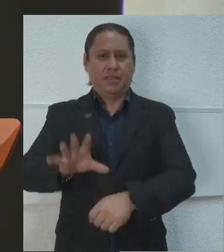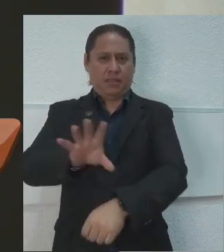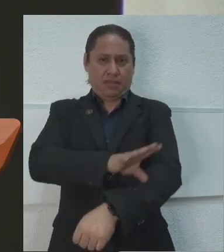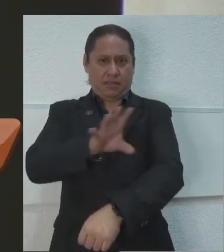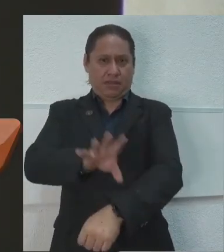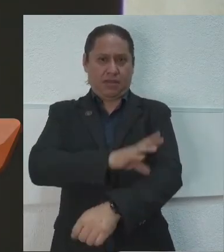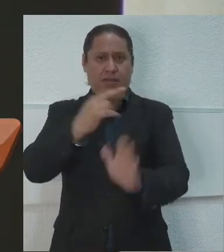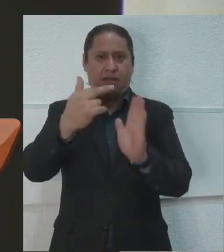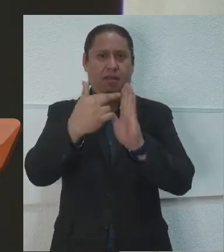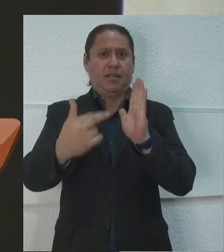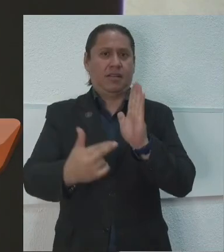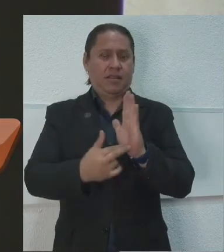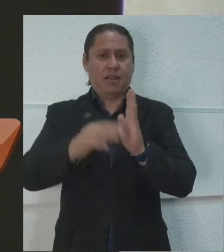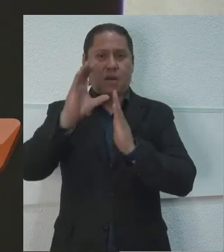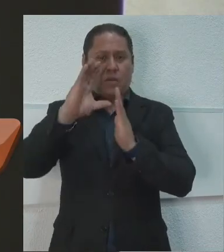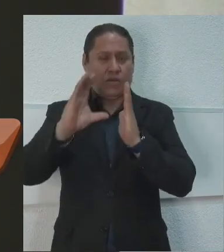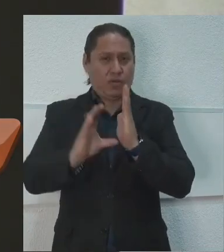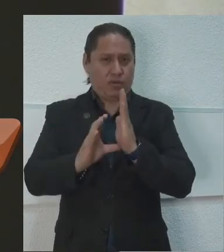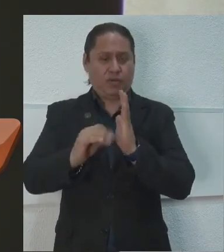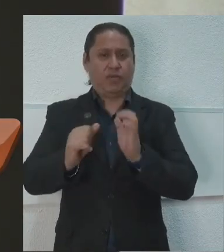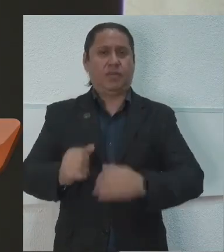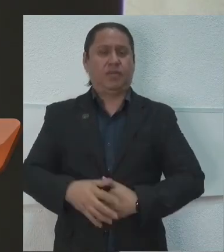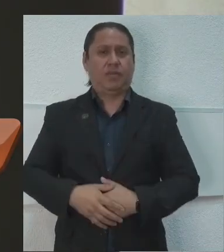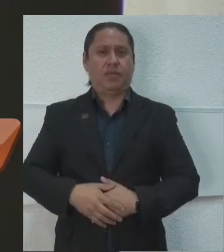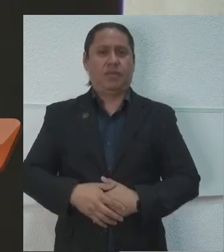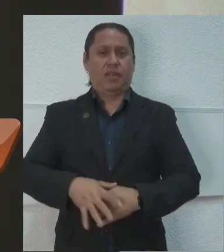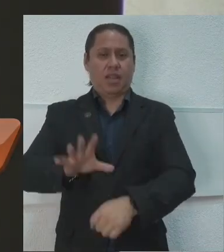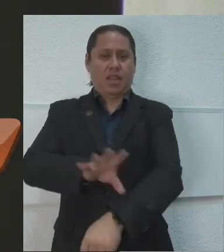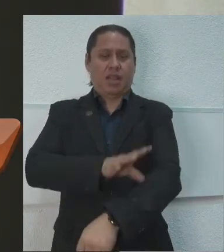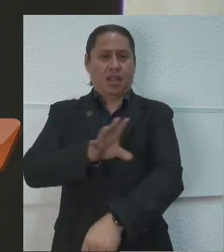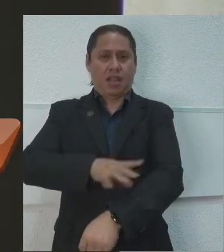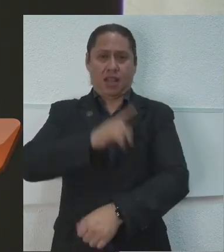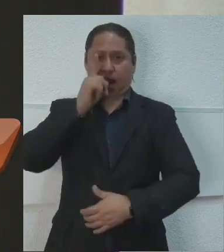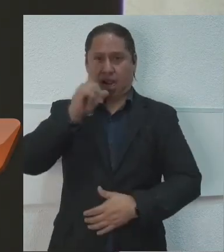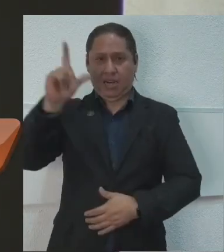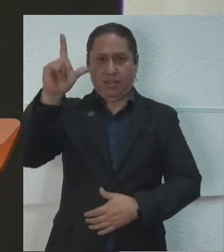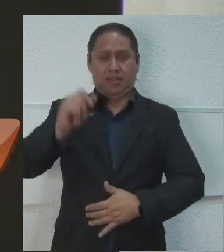reforma constitucional a la industria eléctrica